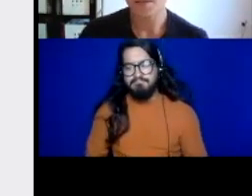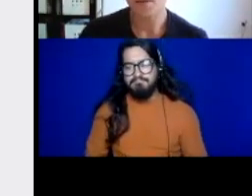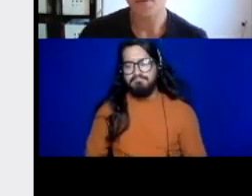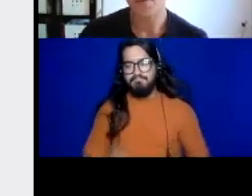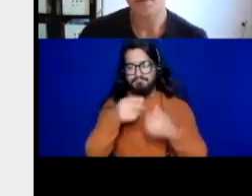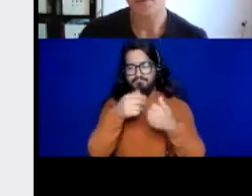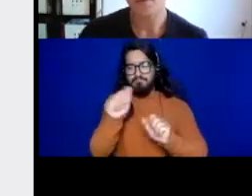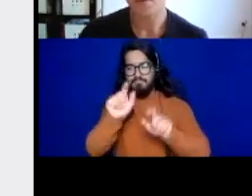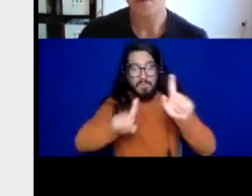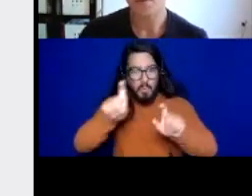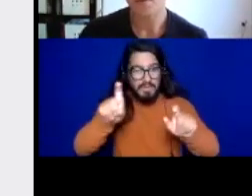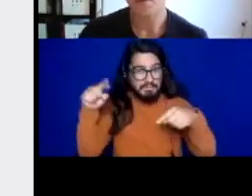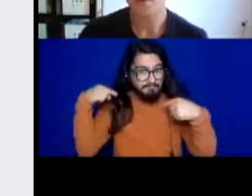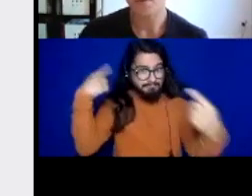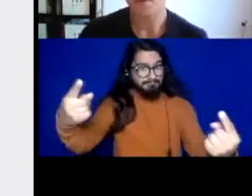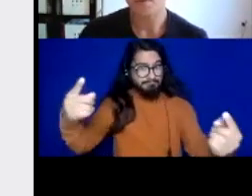¿Alguna pregunta?